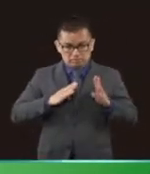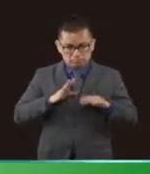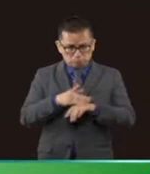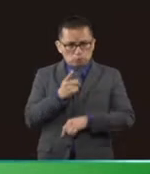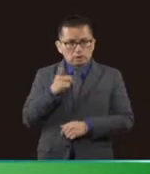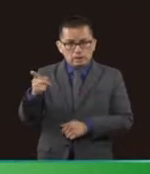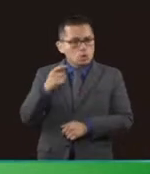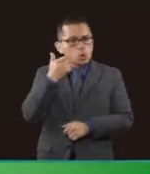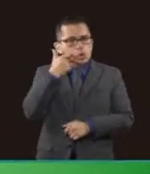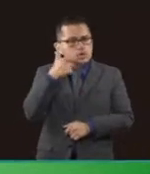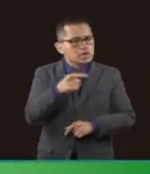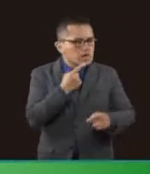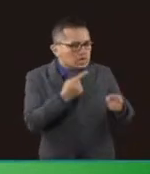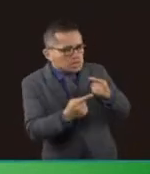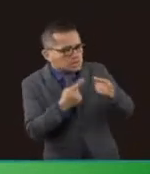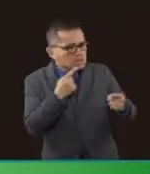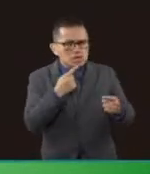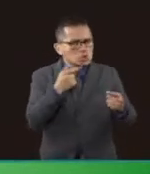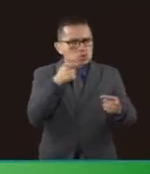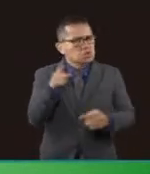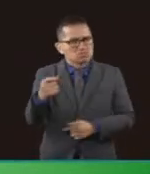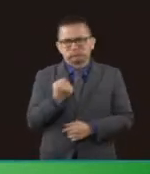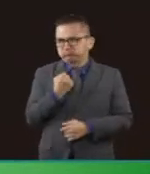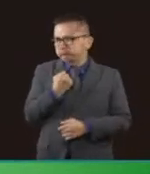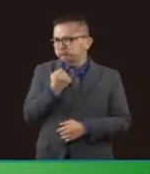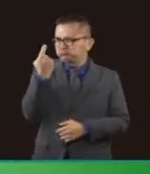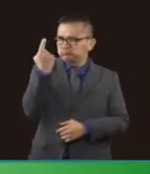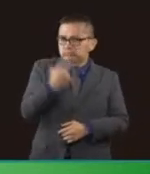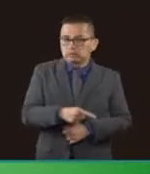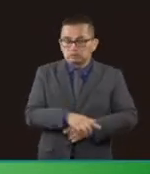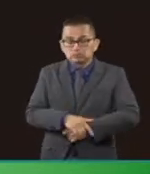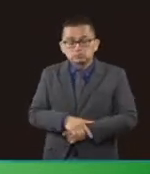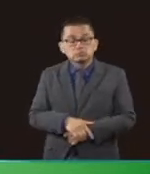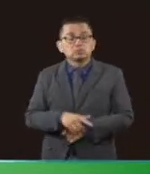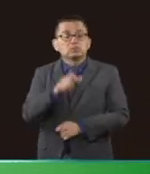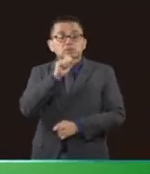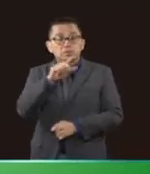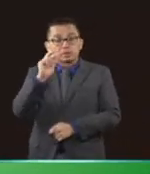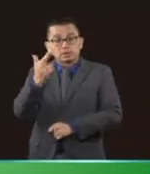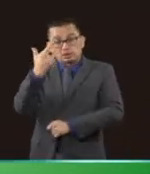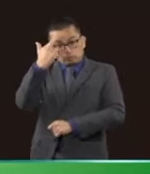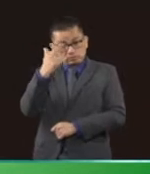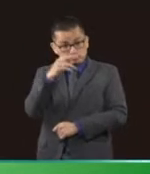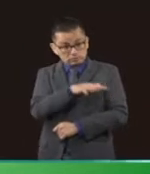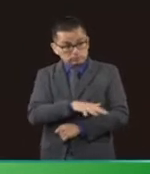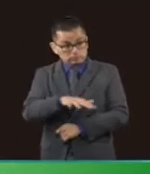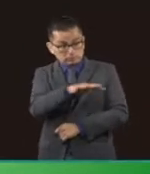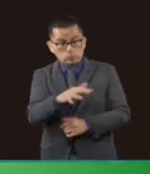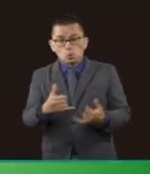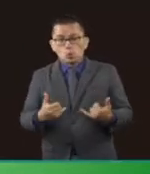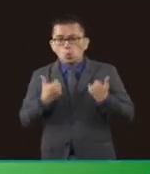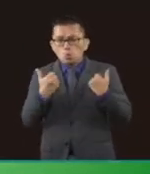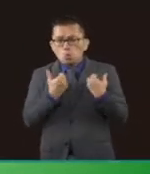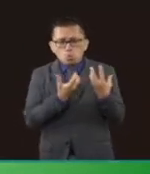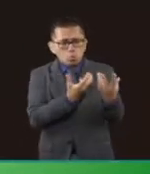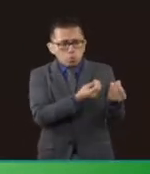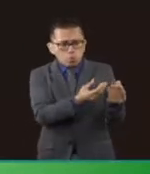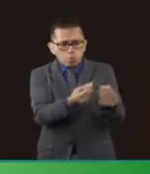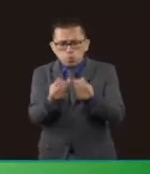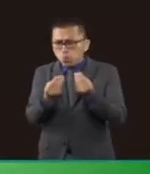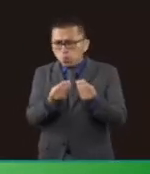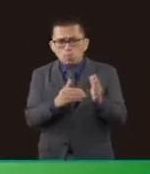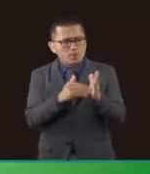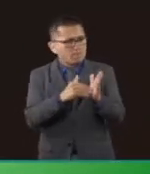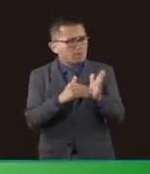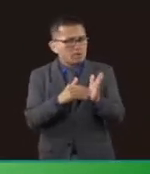recordamos a miles de jóvenes que arriesgaron sus vidas para defender su derecho a decir verdades